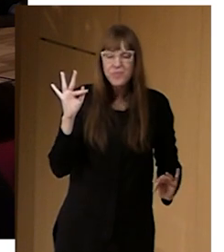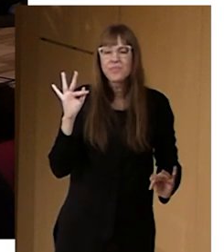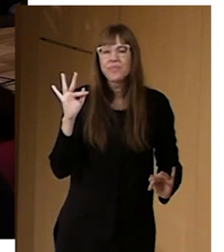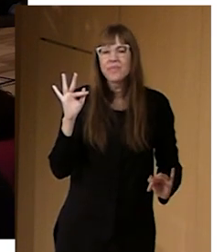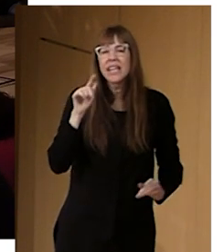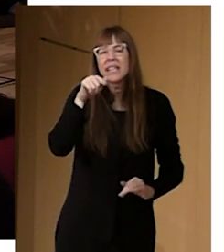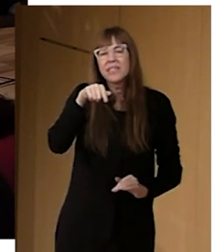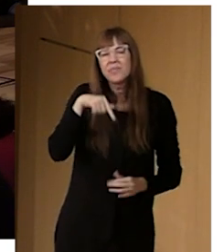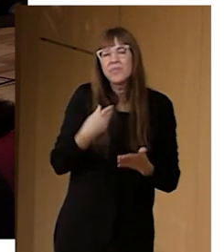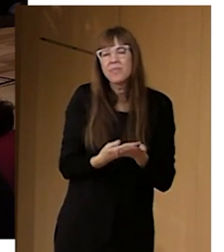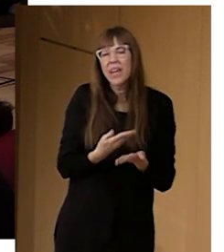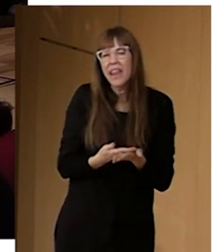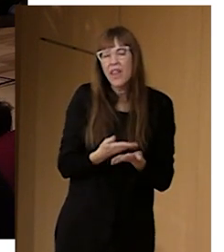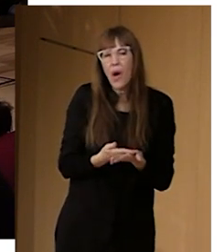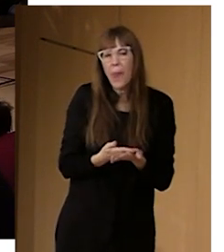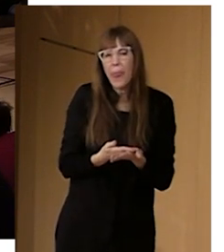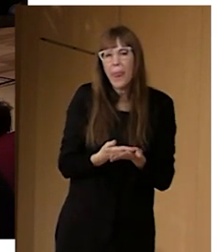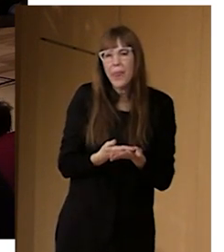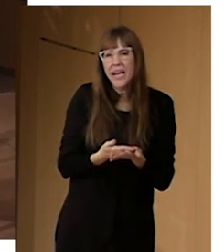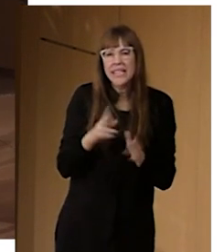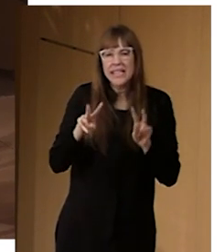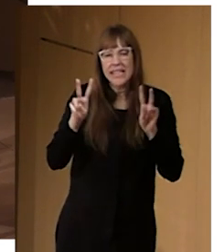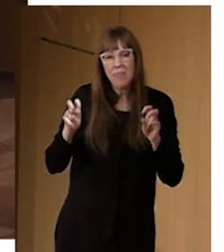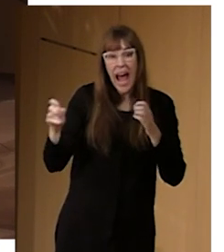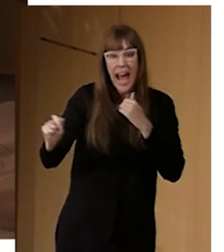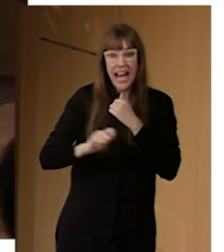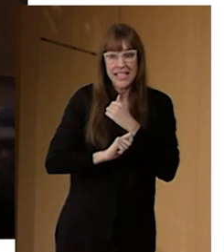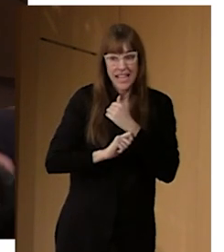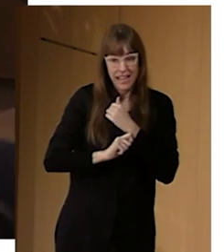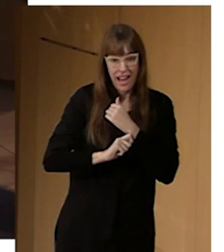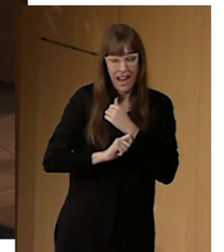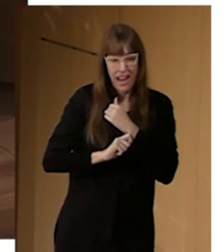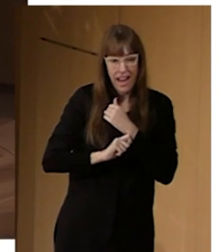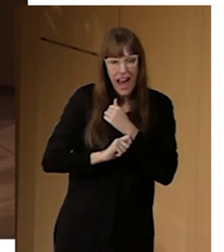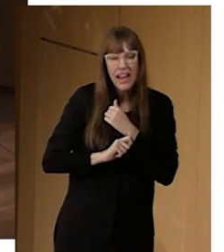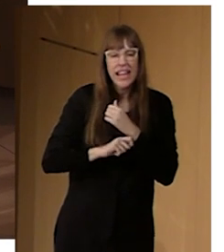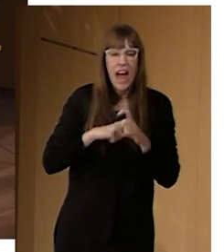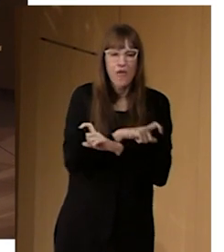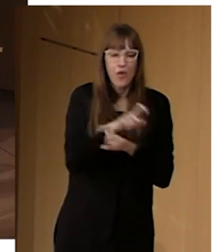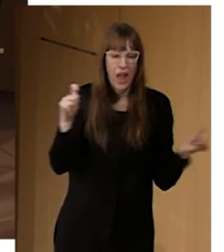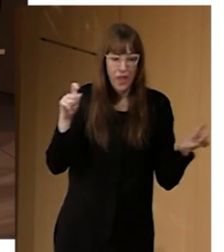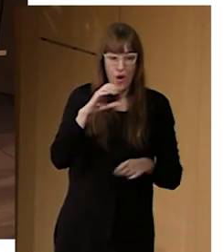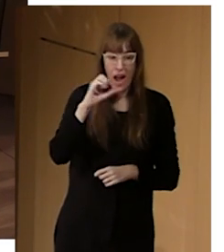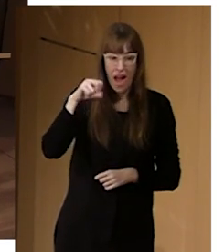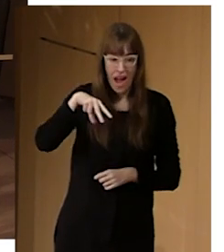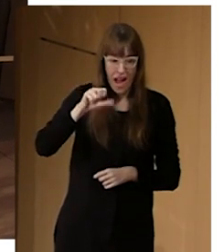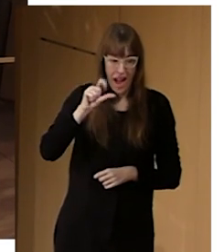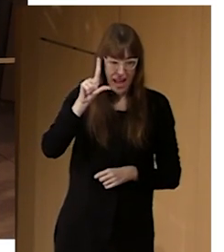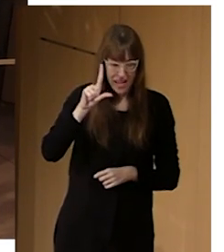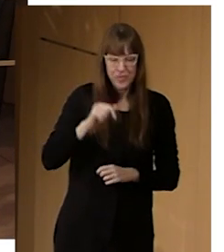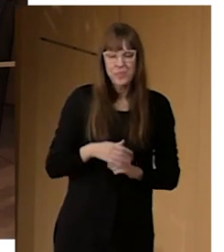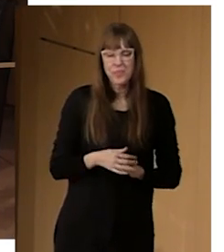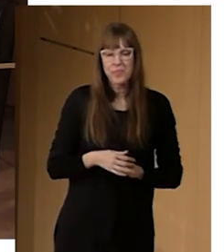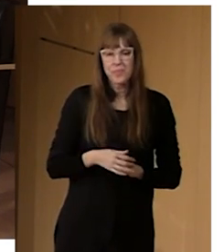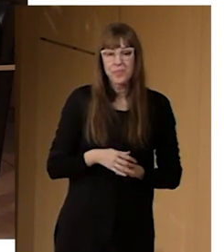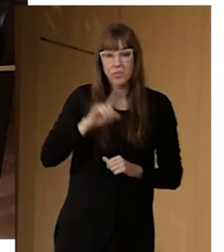hablas un poco de toda esa estrategia que habéis diseñado desde desde la fundación eh canal eh alrededor de todas vuestras exposiciones que